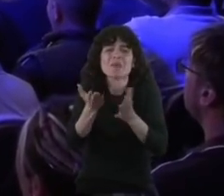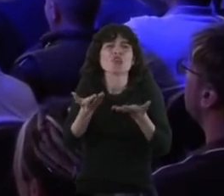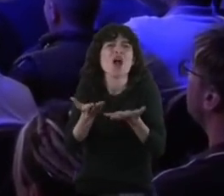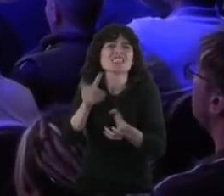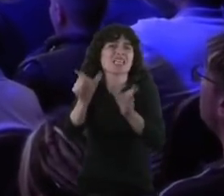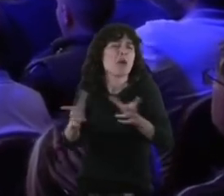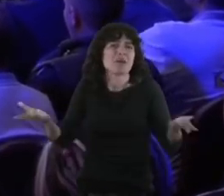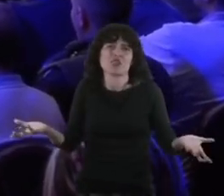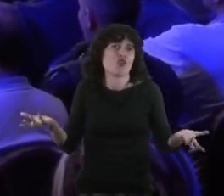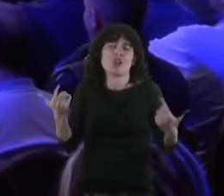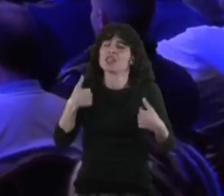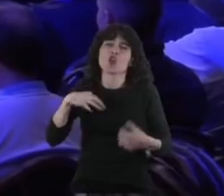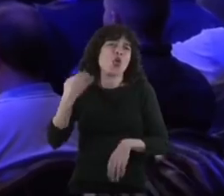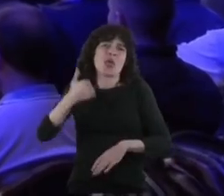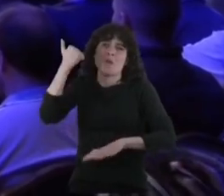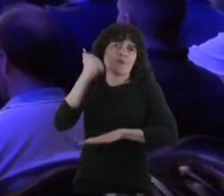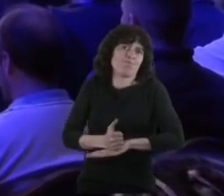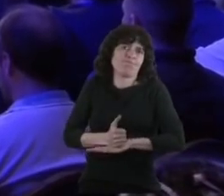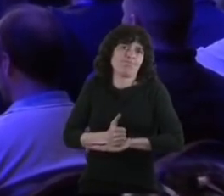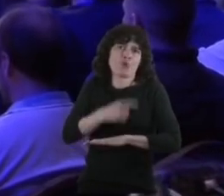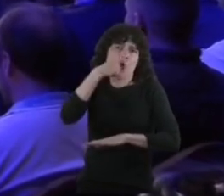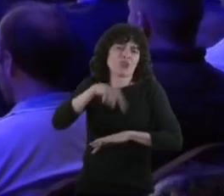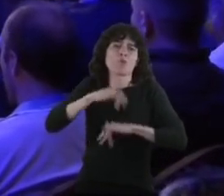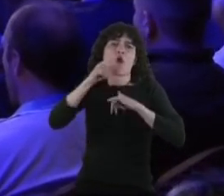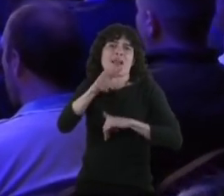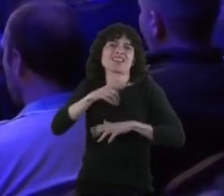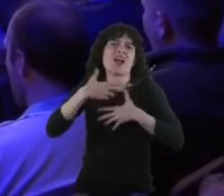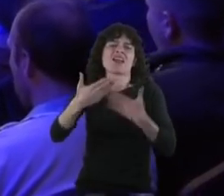¿Cómo no iba a estar acá? Diciéndoles gracias.